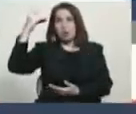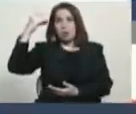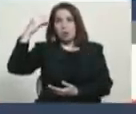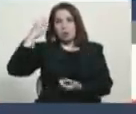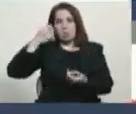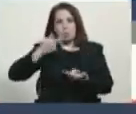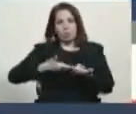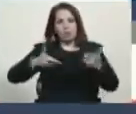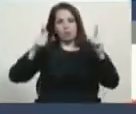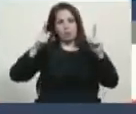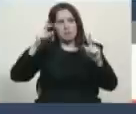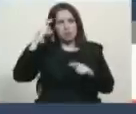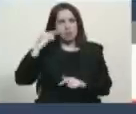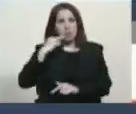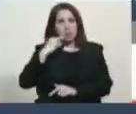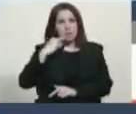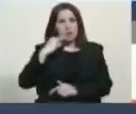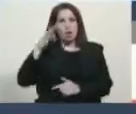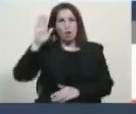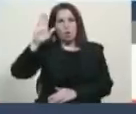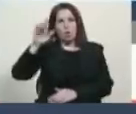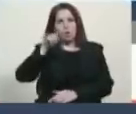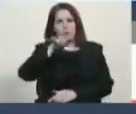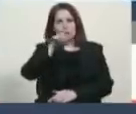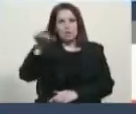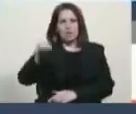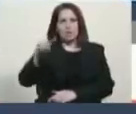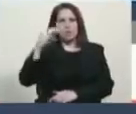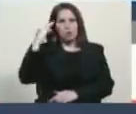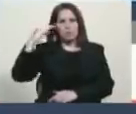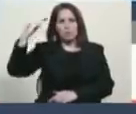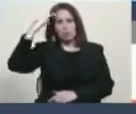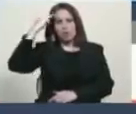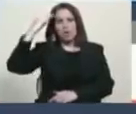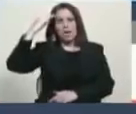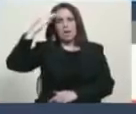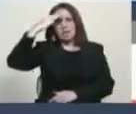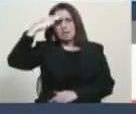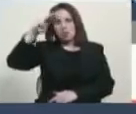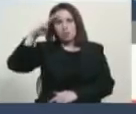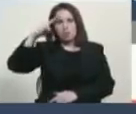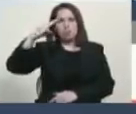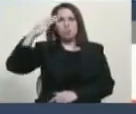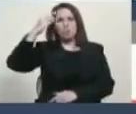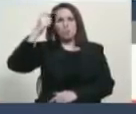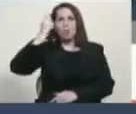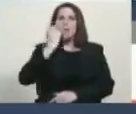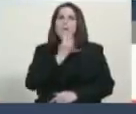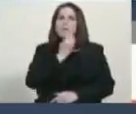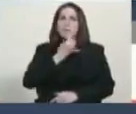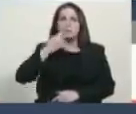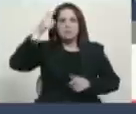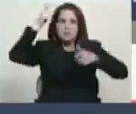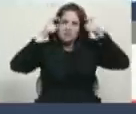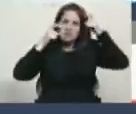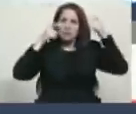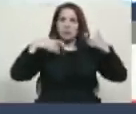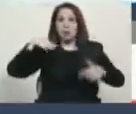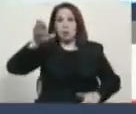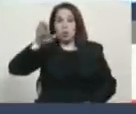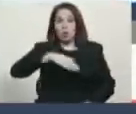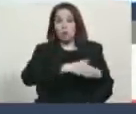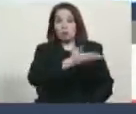Bolívar, juran ustedes por la memoria de los comandantes Fidel Castro Ruz y Hugo Chávez Frías, juran ustedes delante de la patria